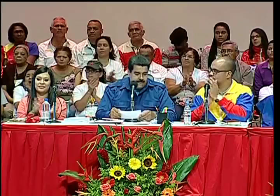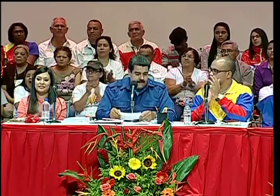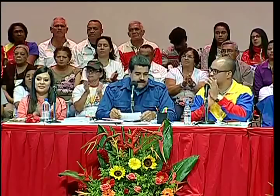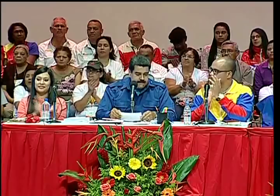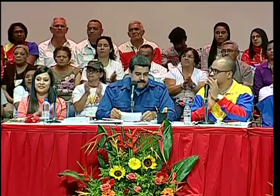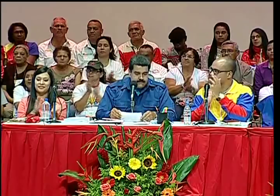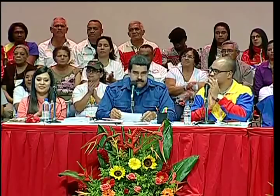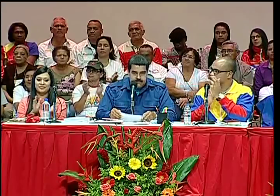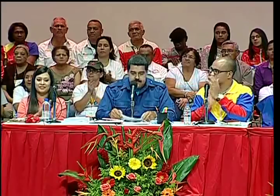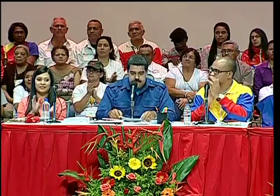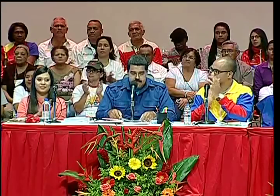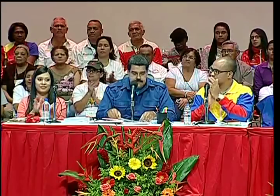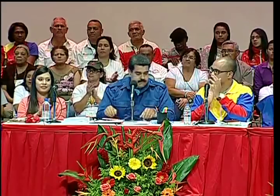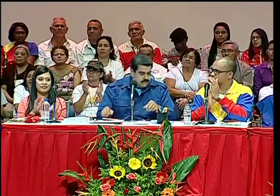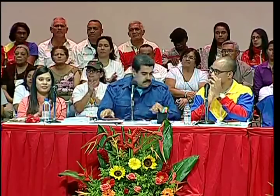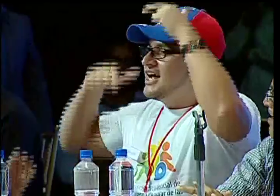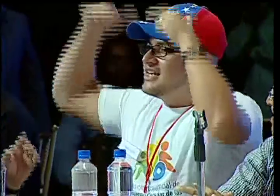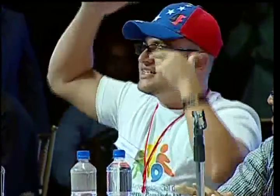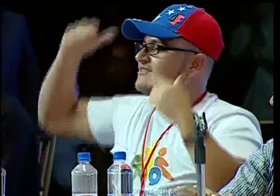Aníbal.